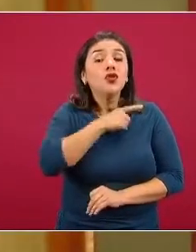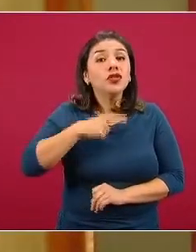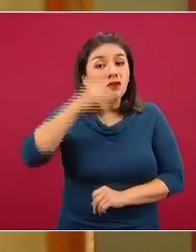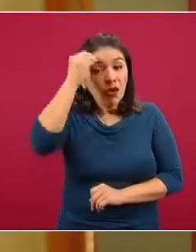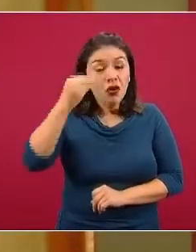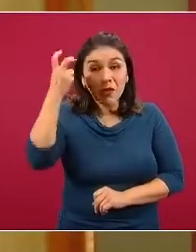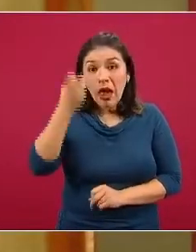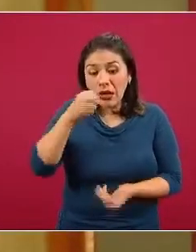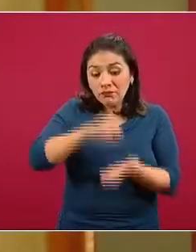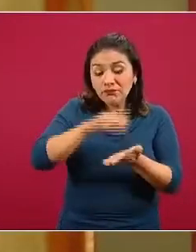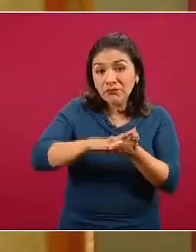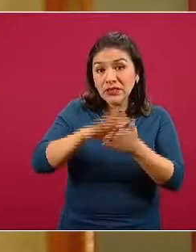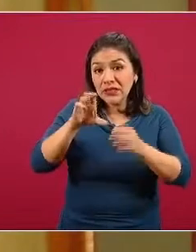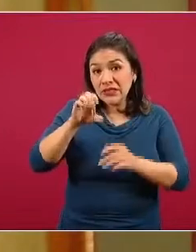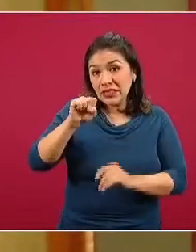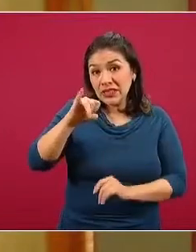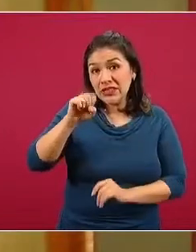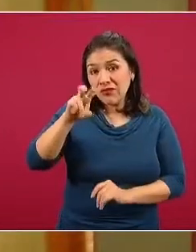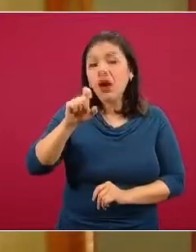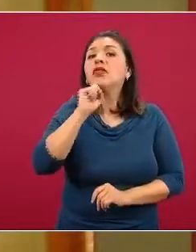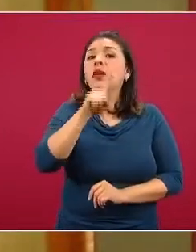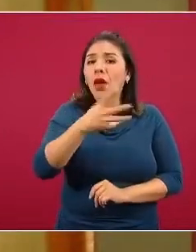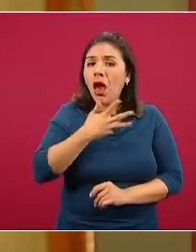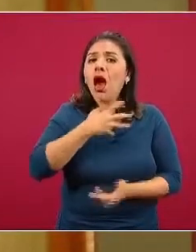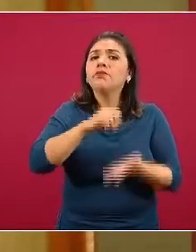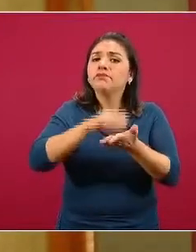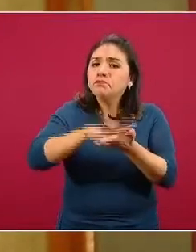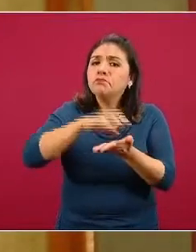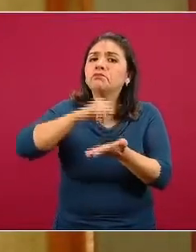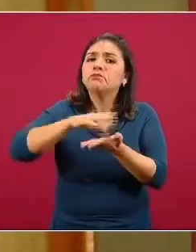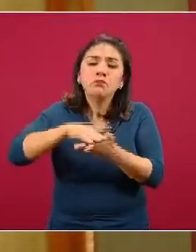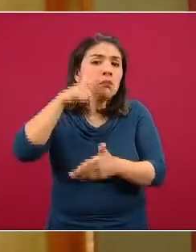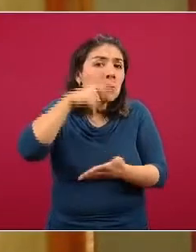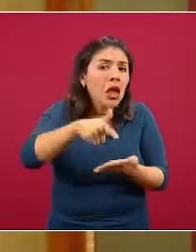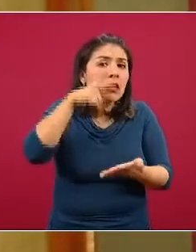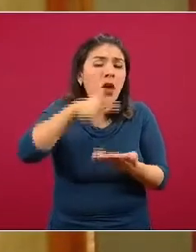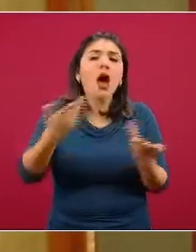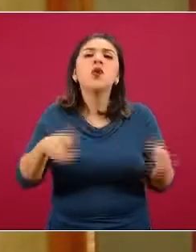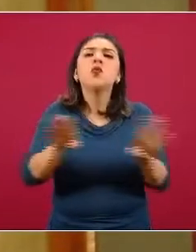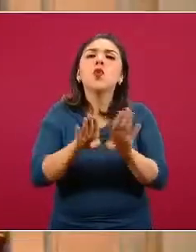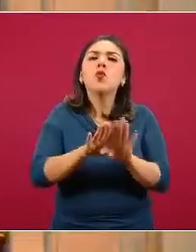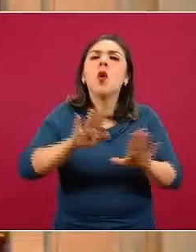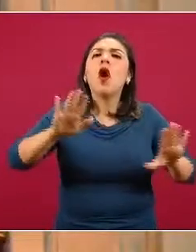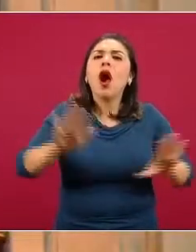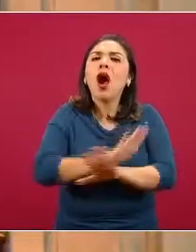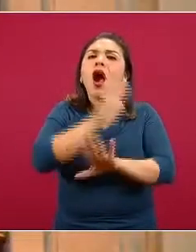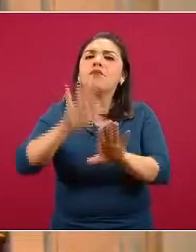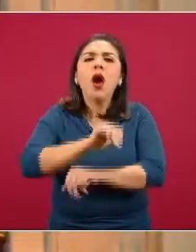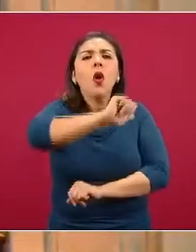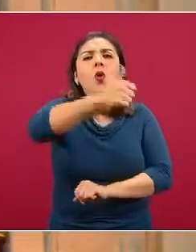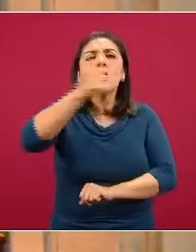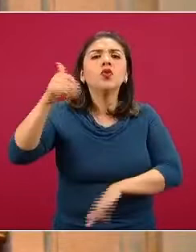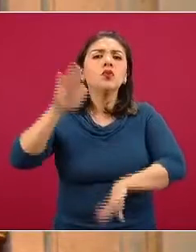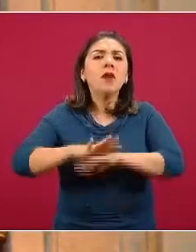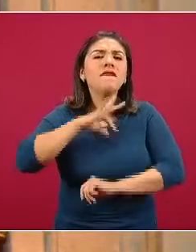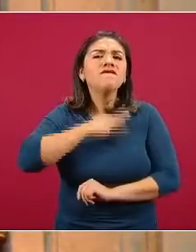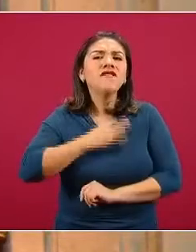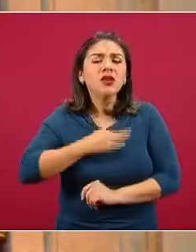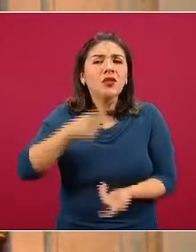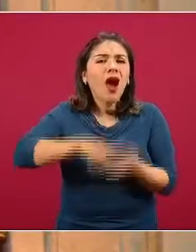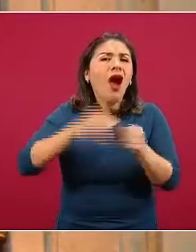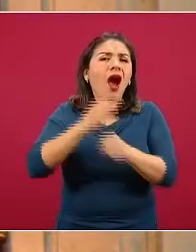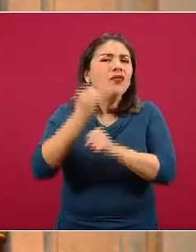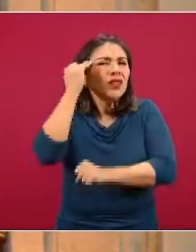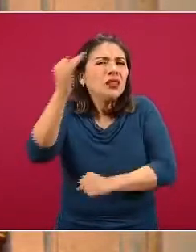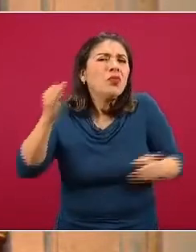este sistema también estaremos en su momento registrando y evidenciando el comportamiento de otros virus respiratorios de la